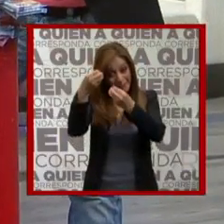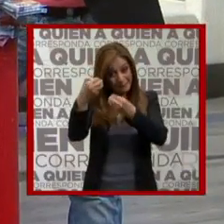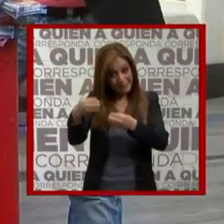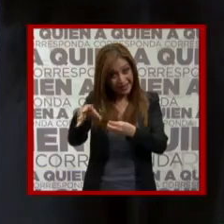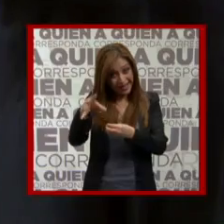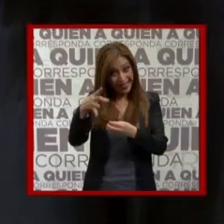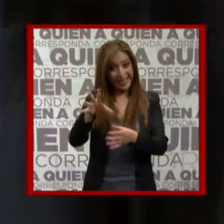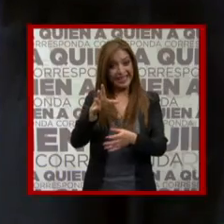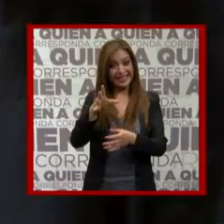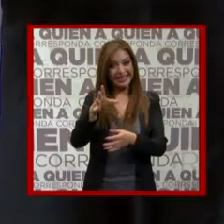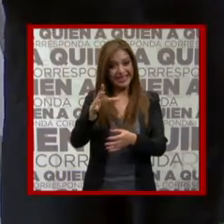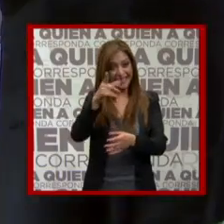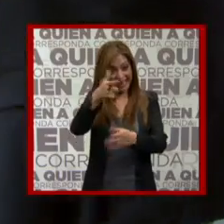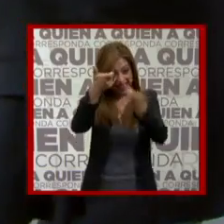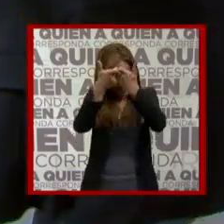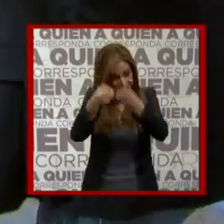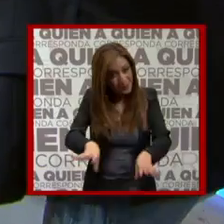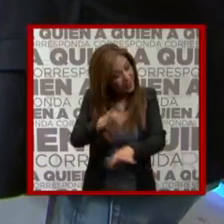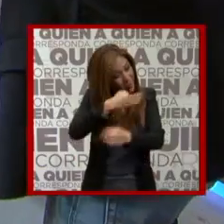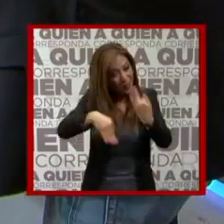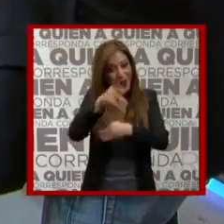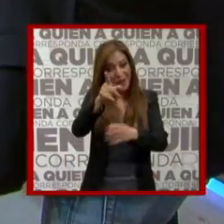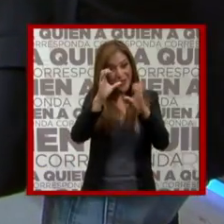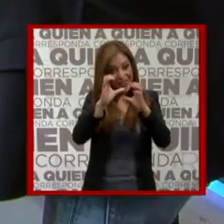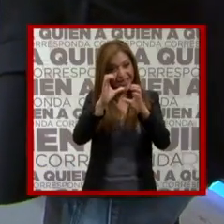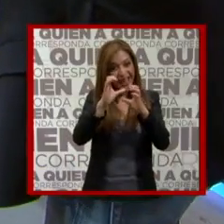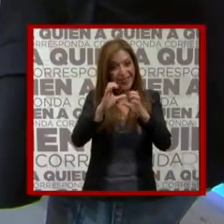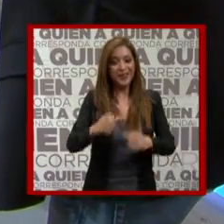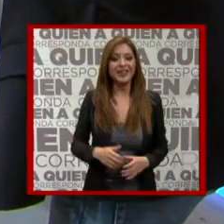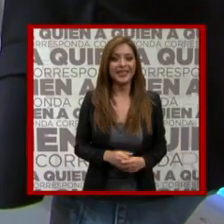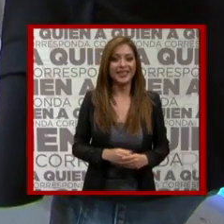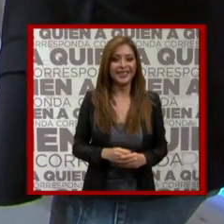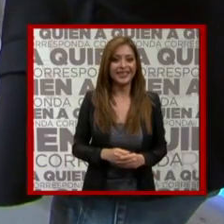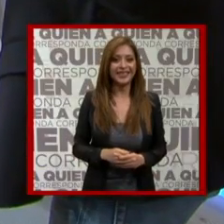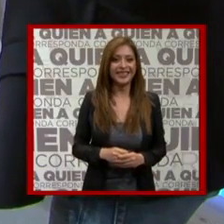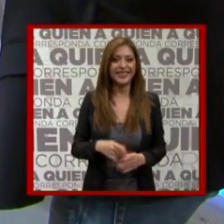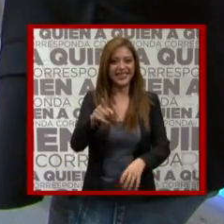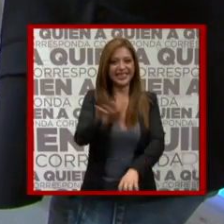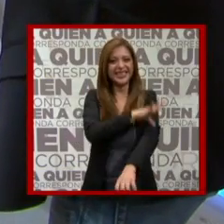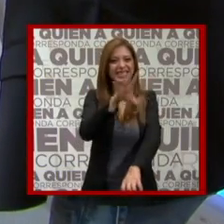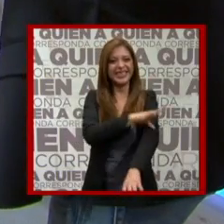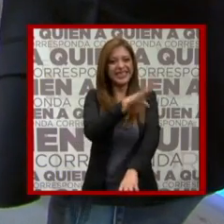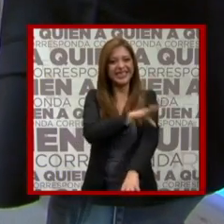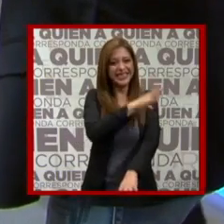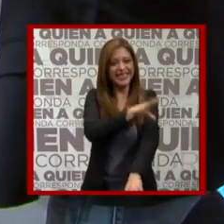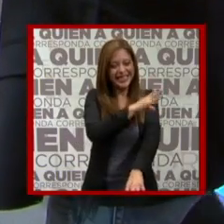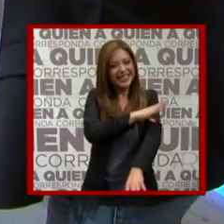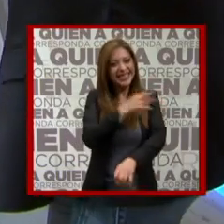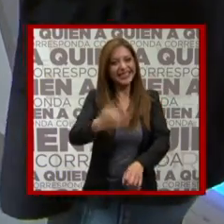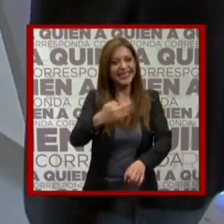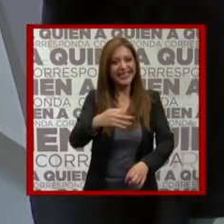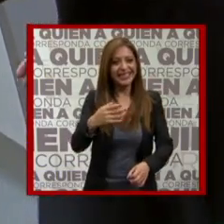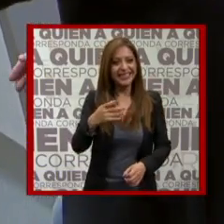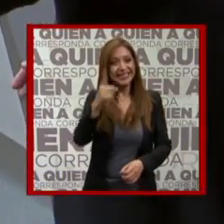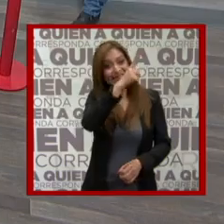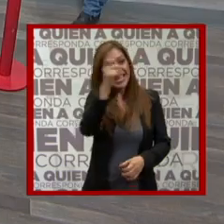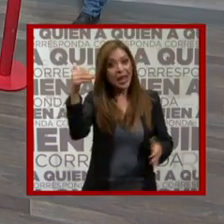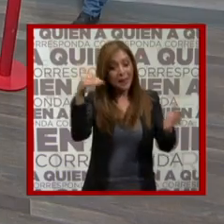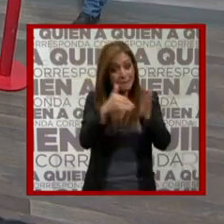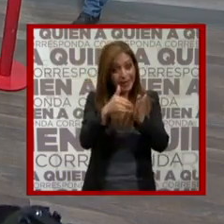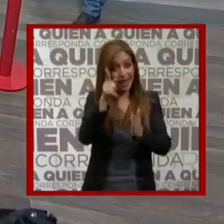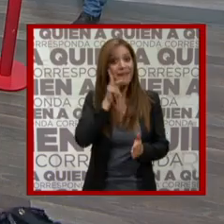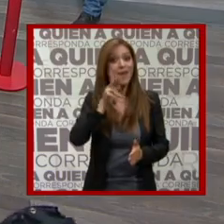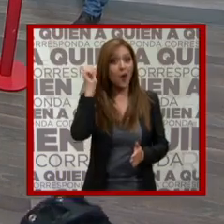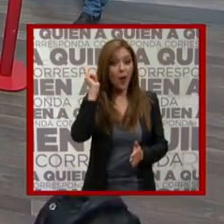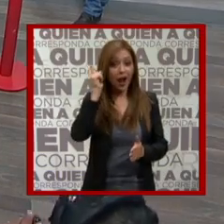Todavía no llego. Yo tengo todo en el dinero. Si se cae el dinero, se pierde. Perfecto. Hay 100 mil pesos en la urna. ¿Será que